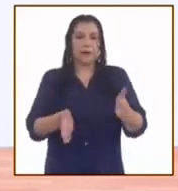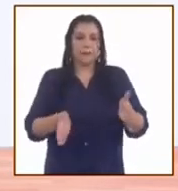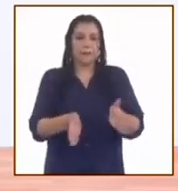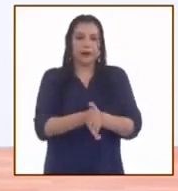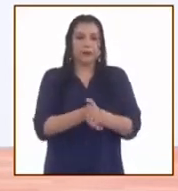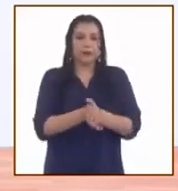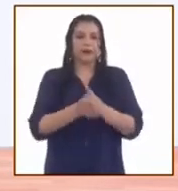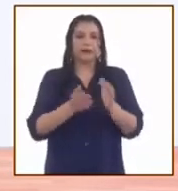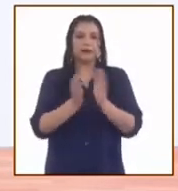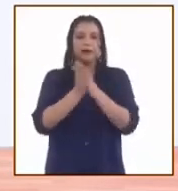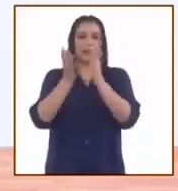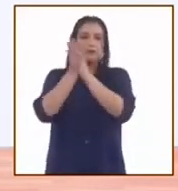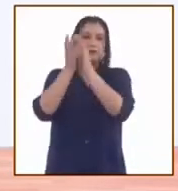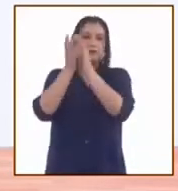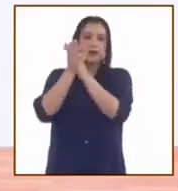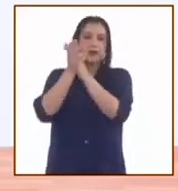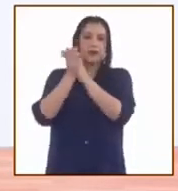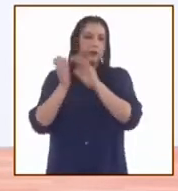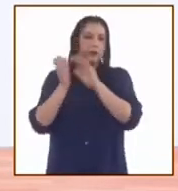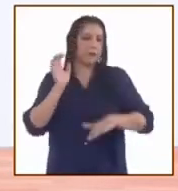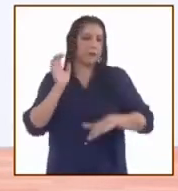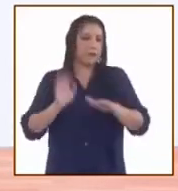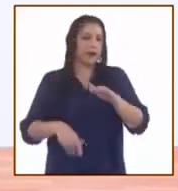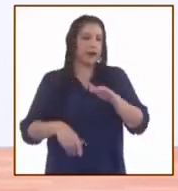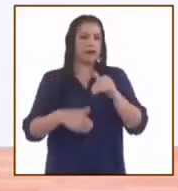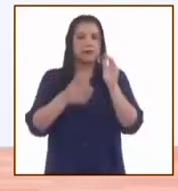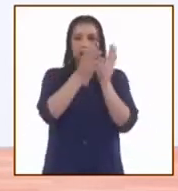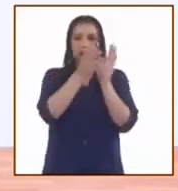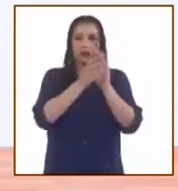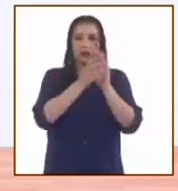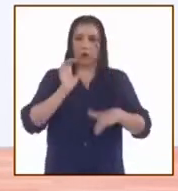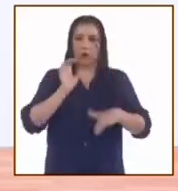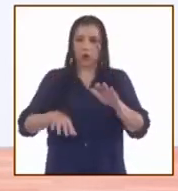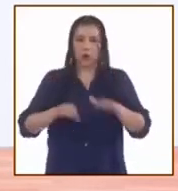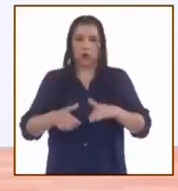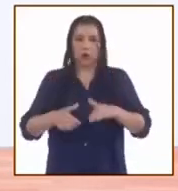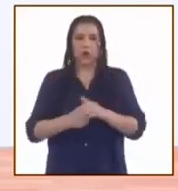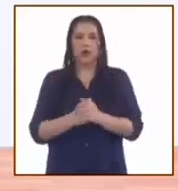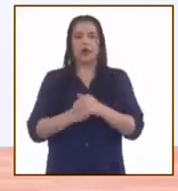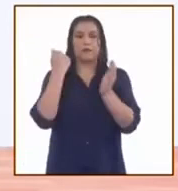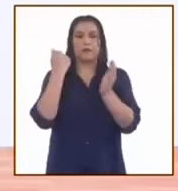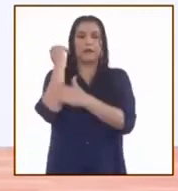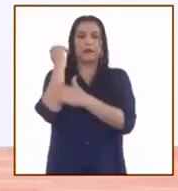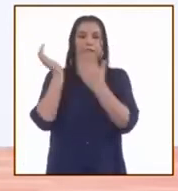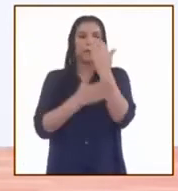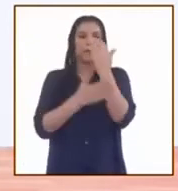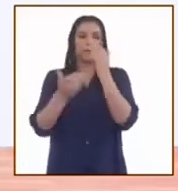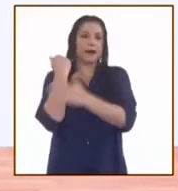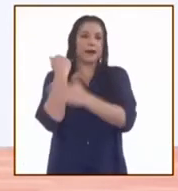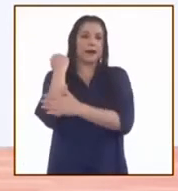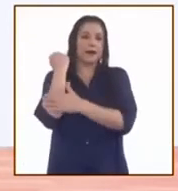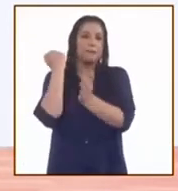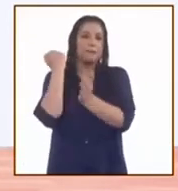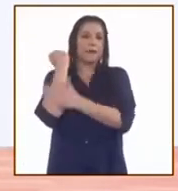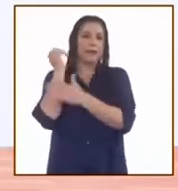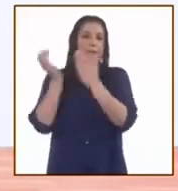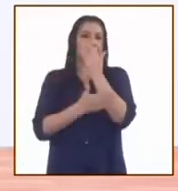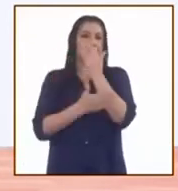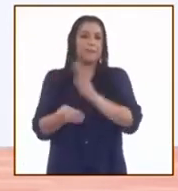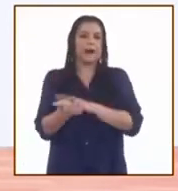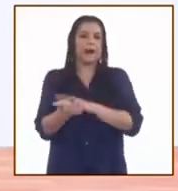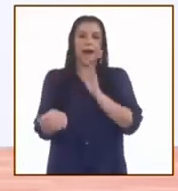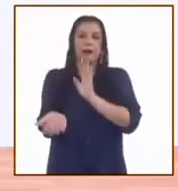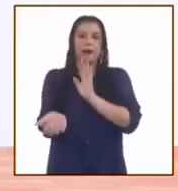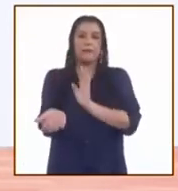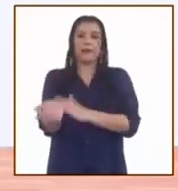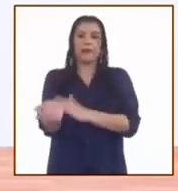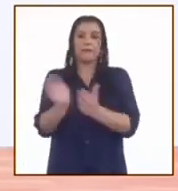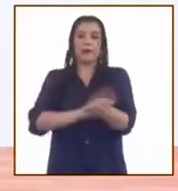palma. Cierro, cum, cum, cierro, cum, cum. Chi, ¿qué?